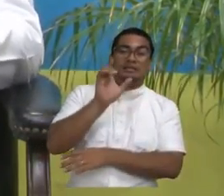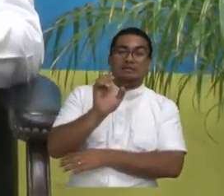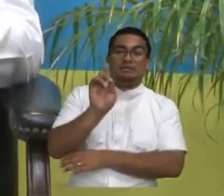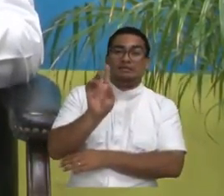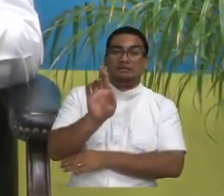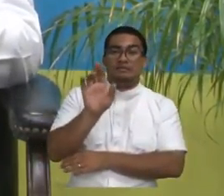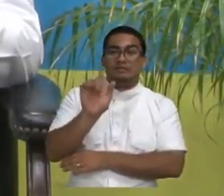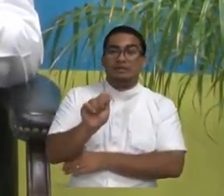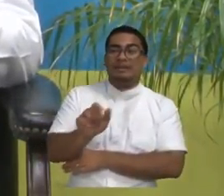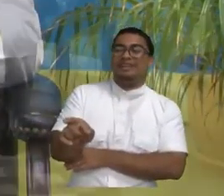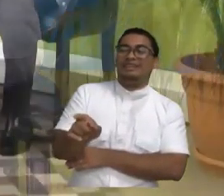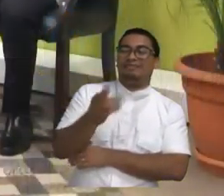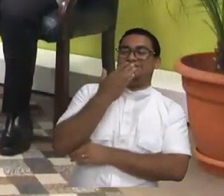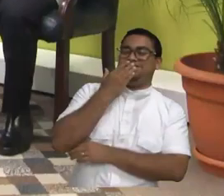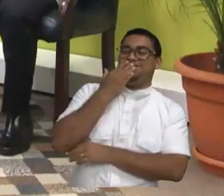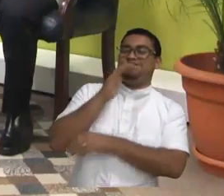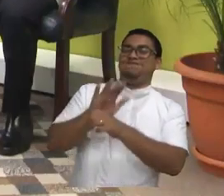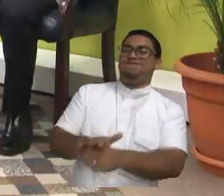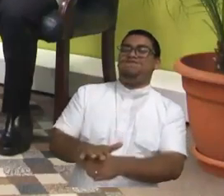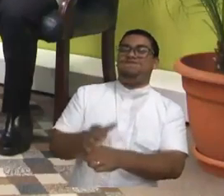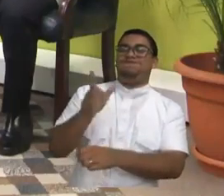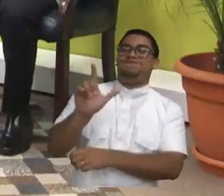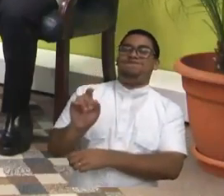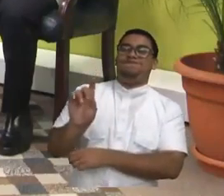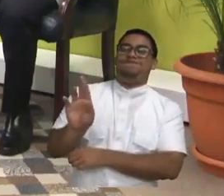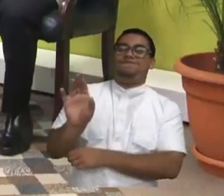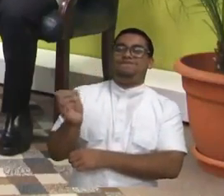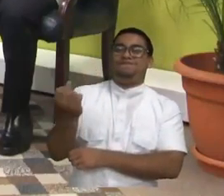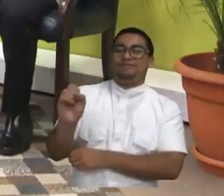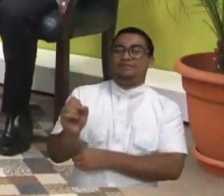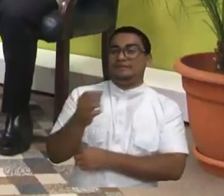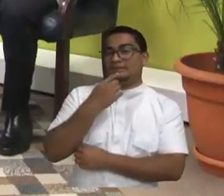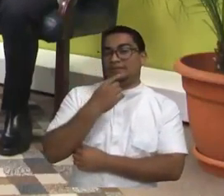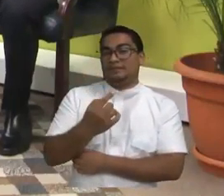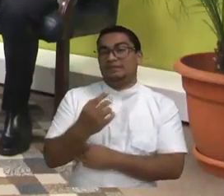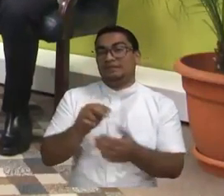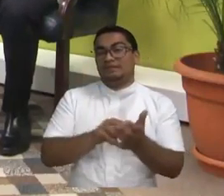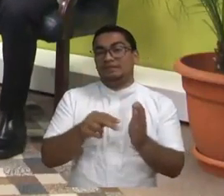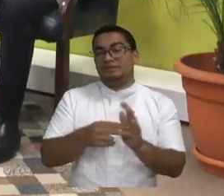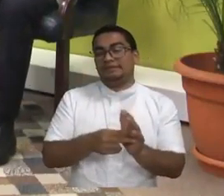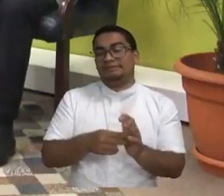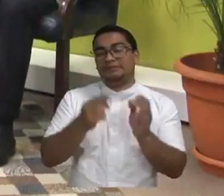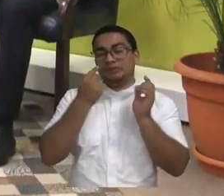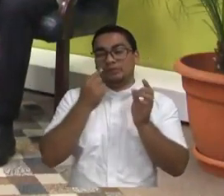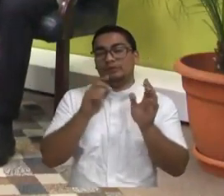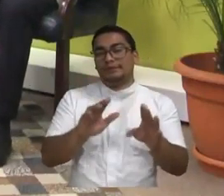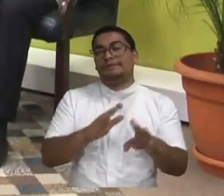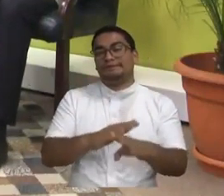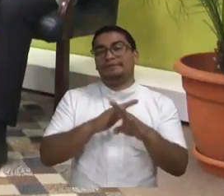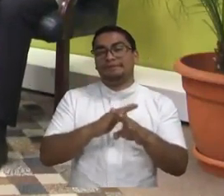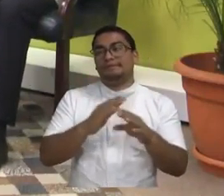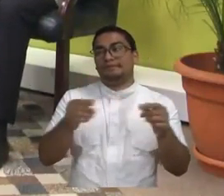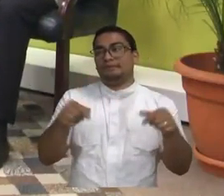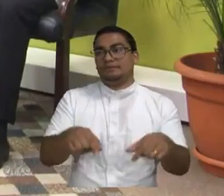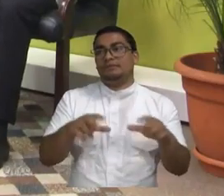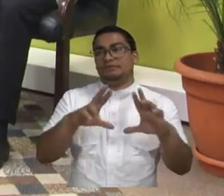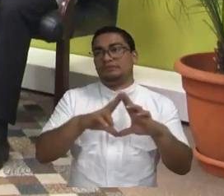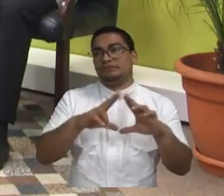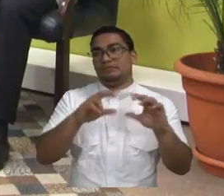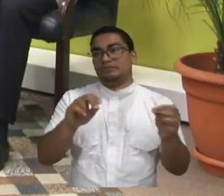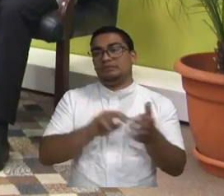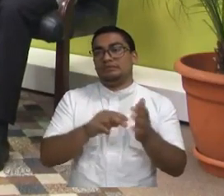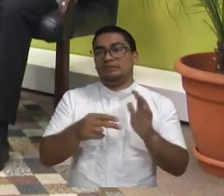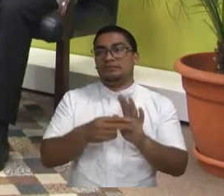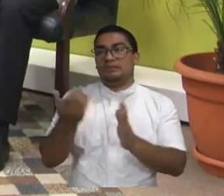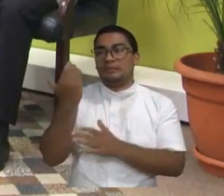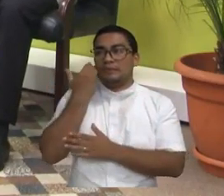Como que tuvo lepra. Aquel que tuvo lepra, el leproso. Exactamente. Entonces, con eso es lo que estamos luchando. Ya no estamos luchando tanto en detener la enfermedad